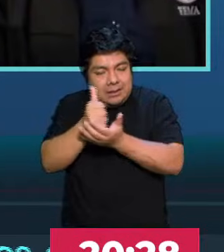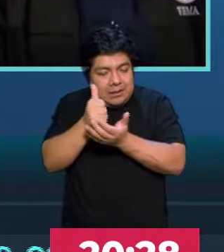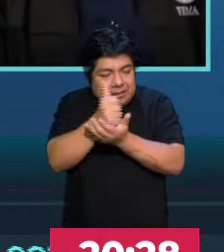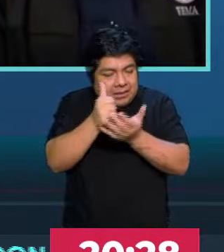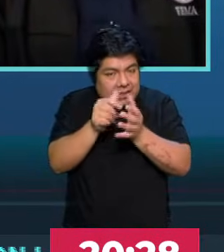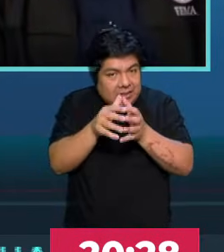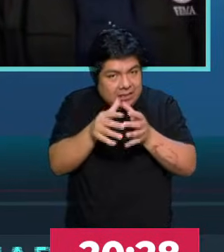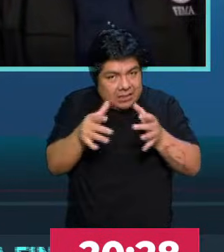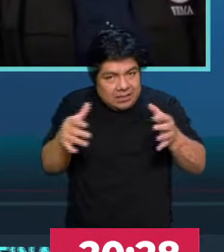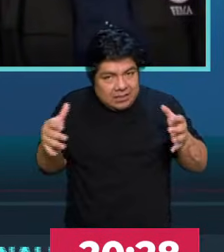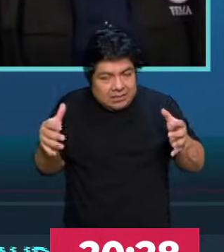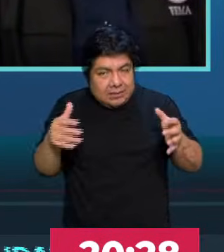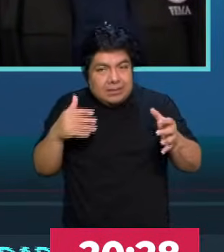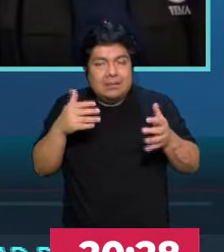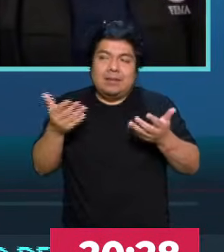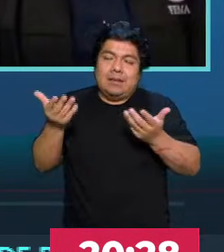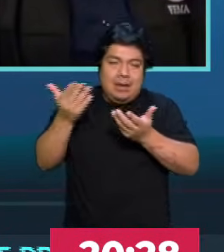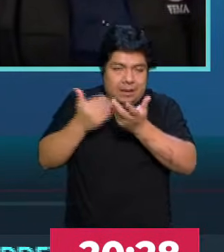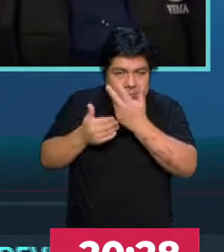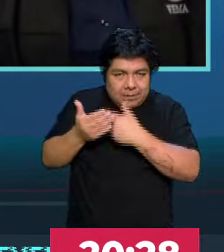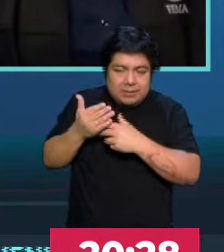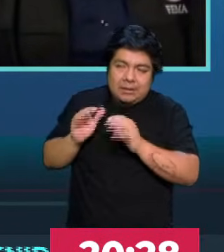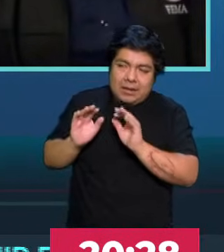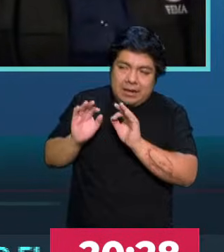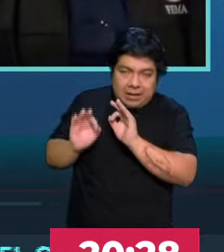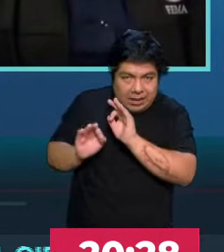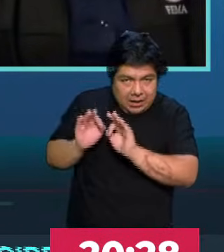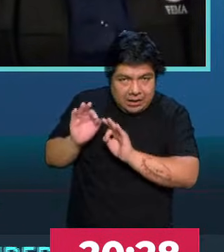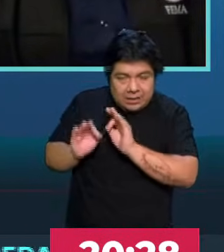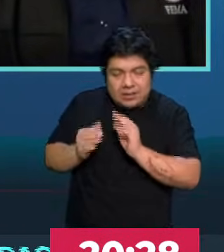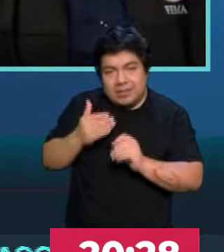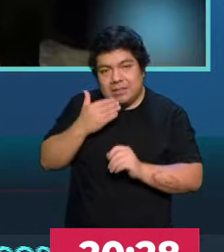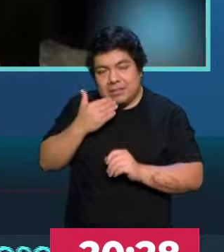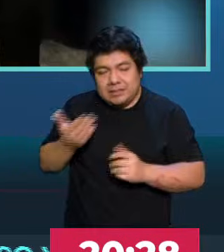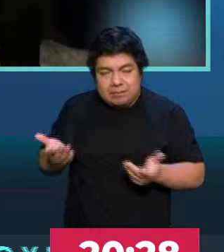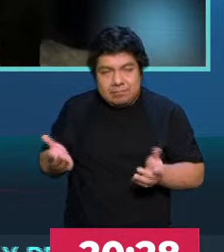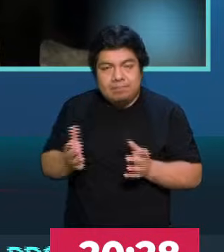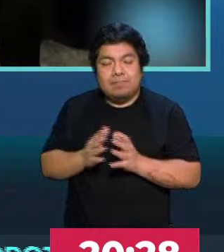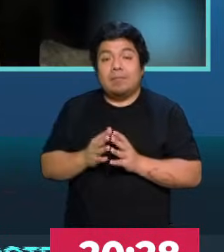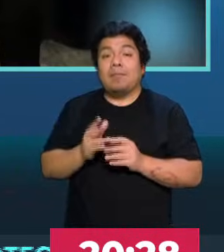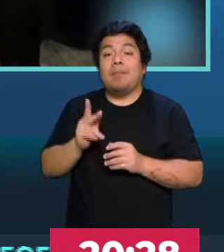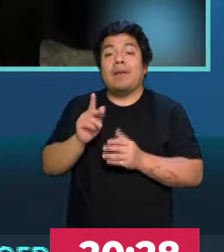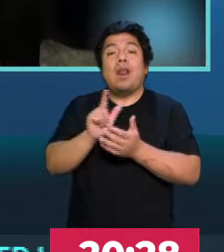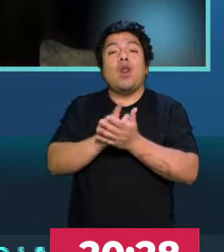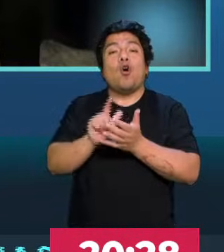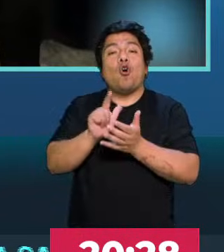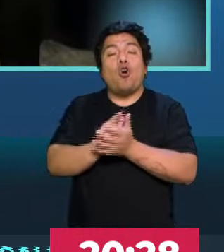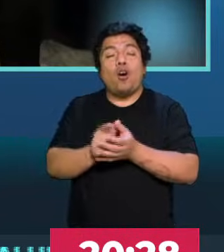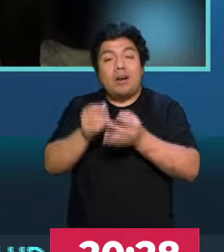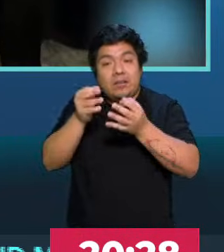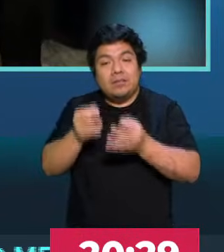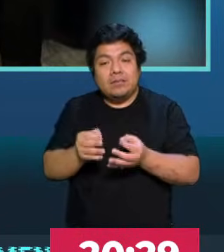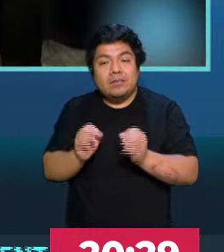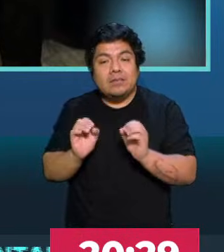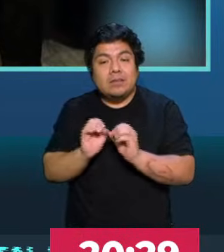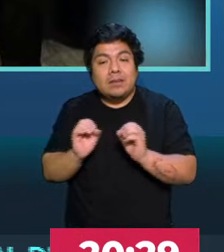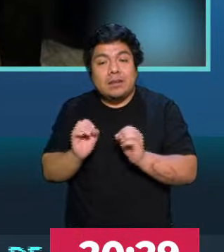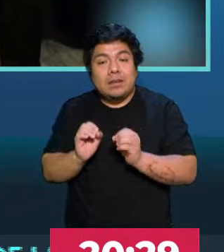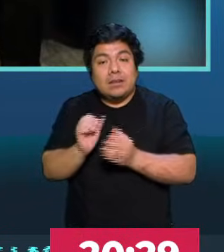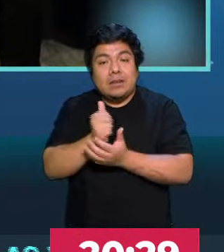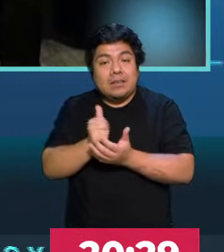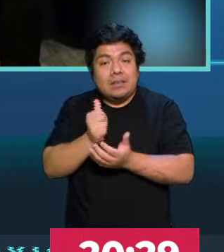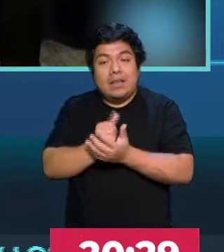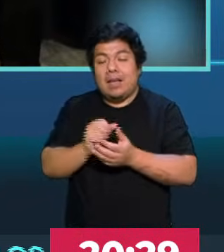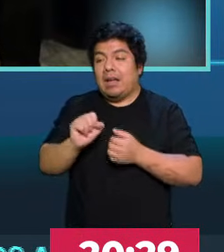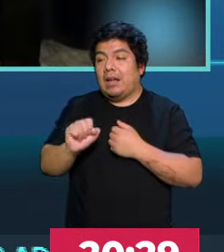ciudad hospitalaria en el sentido de mencionarnos como tales, pero legalmente hablando no somos ciudad santuario,